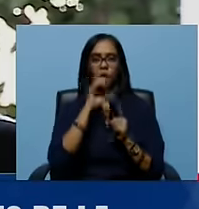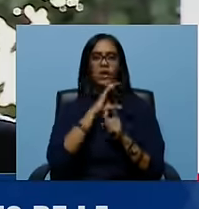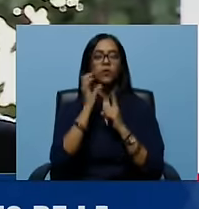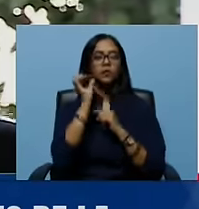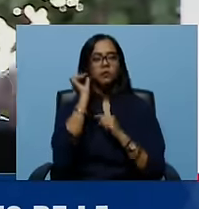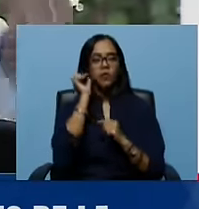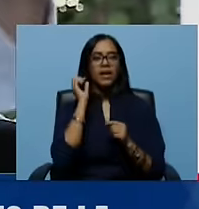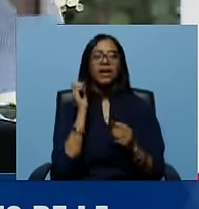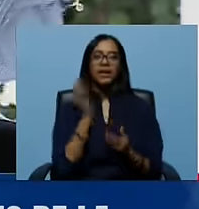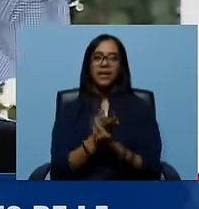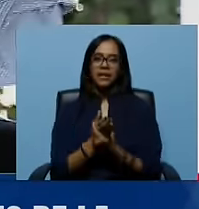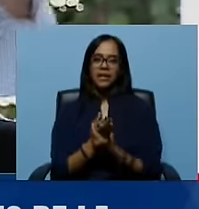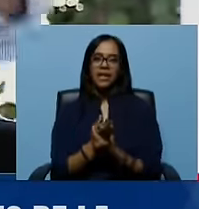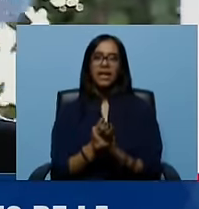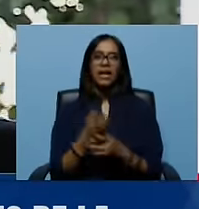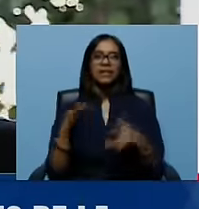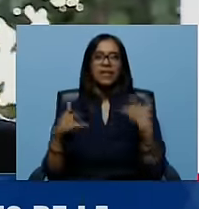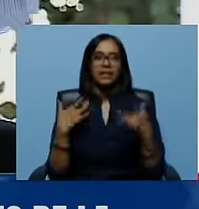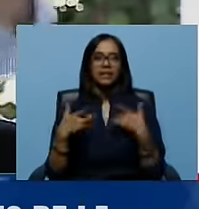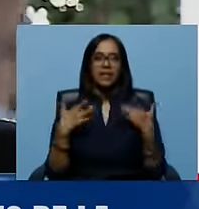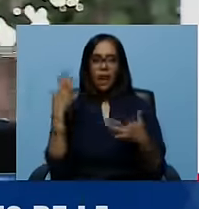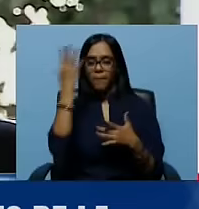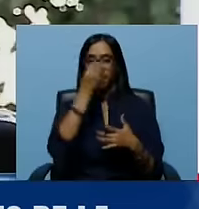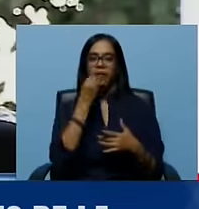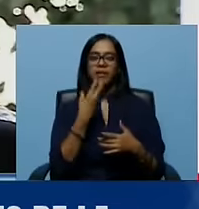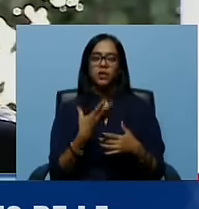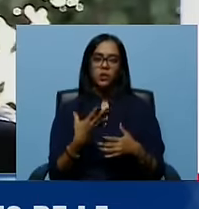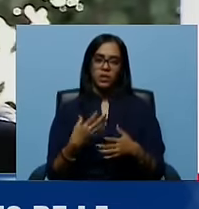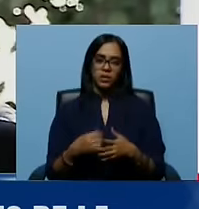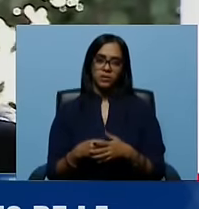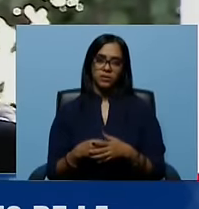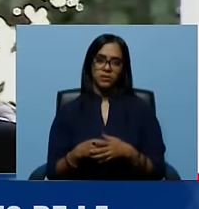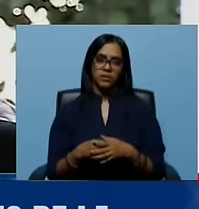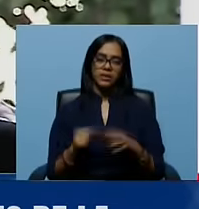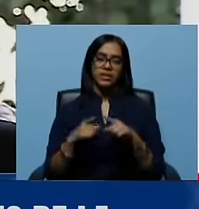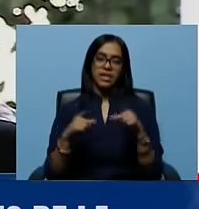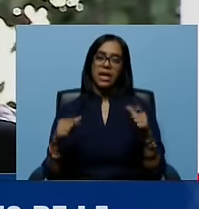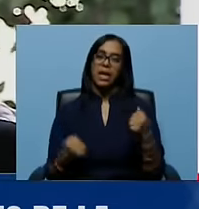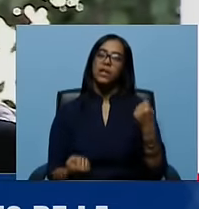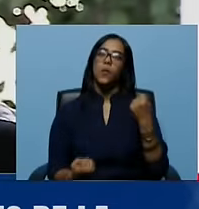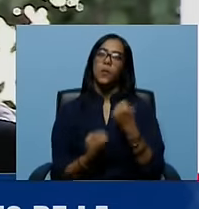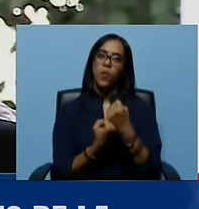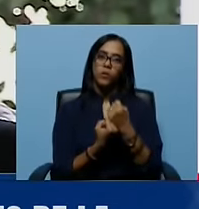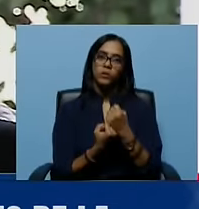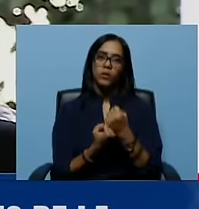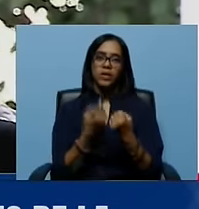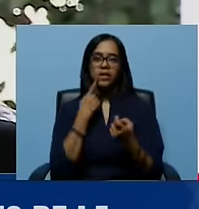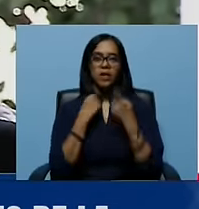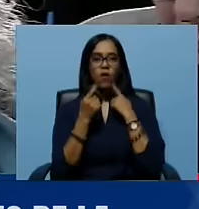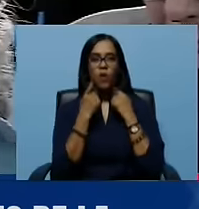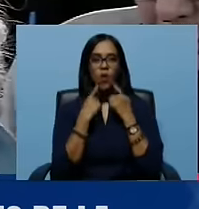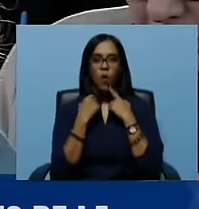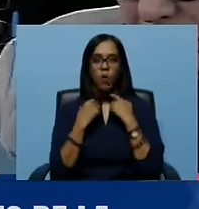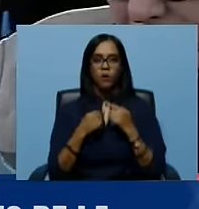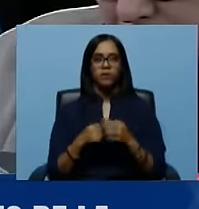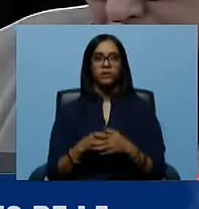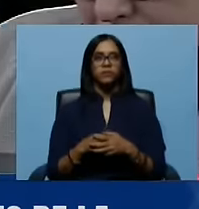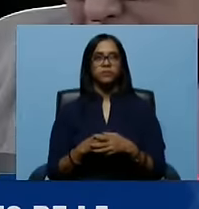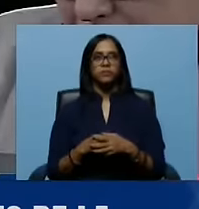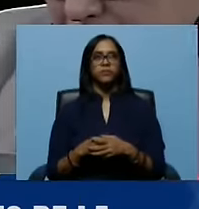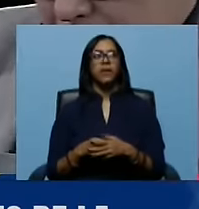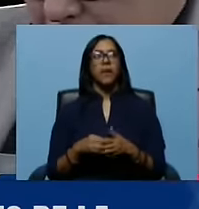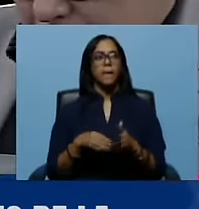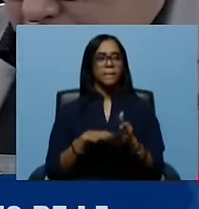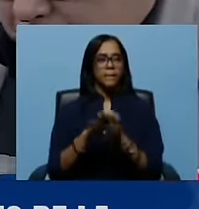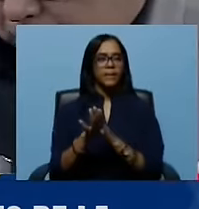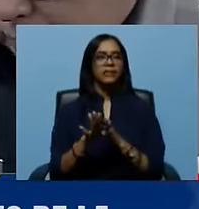registrados en esas jornadas maravillosas, llenas de impulso y de colorido, pasen